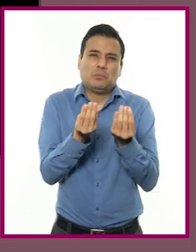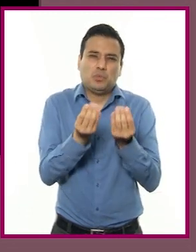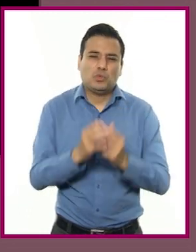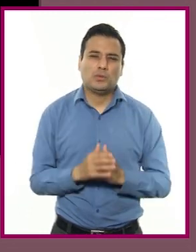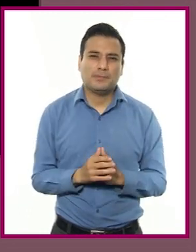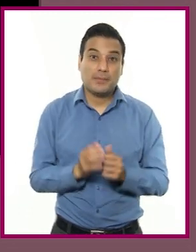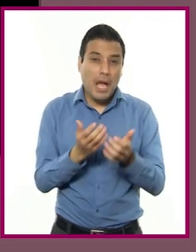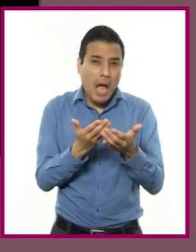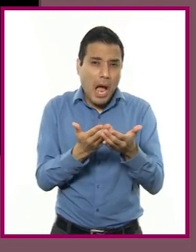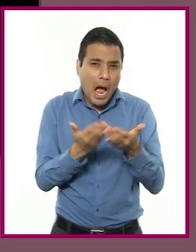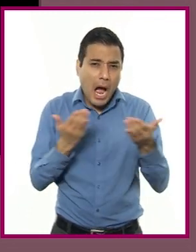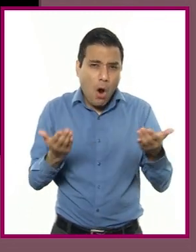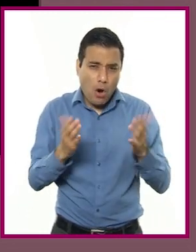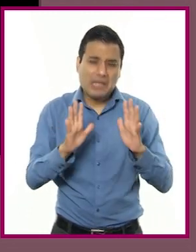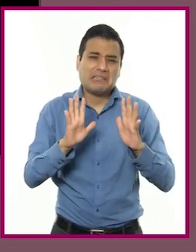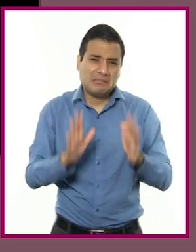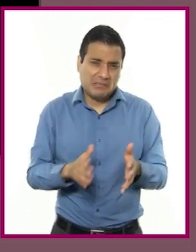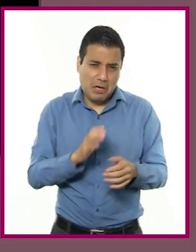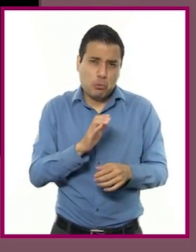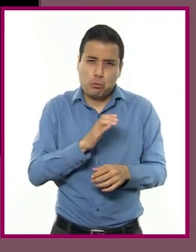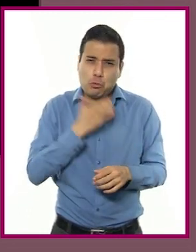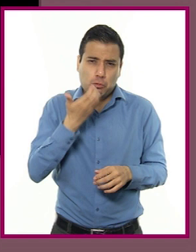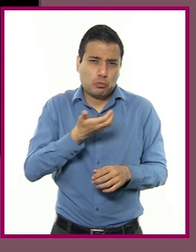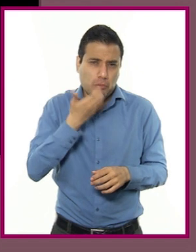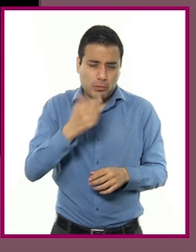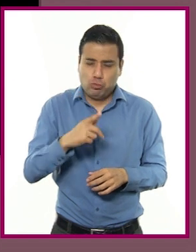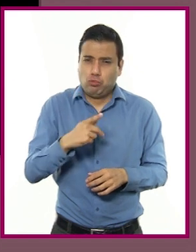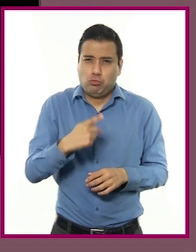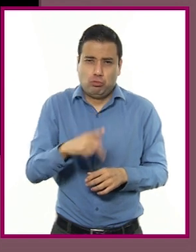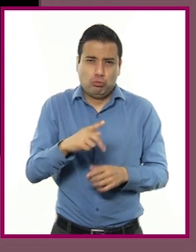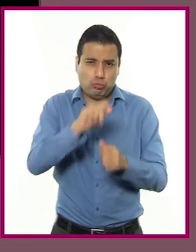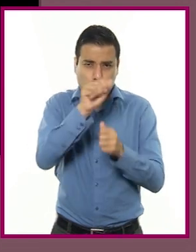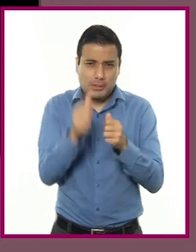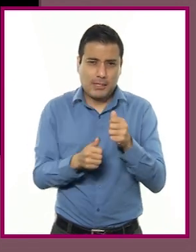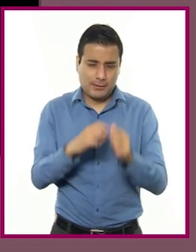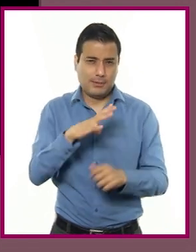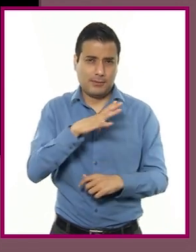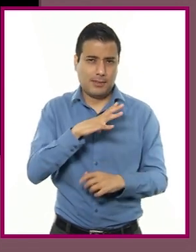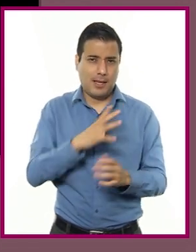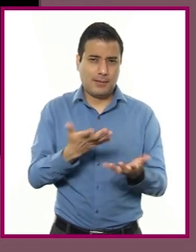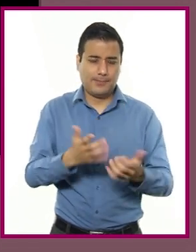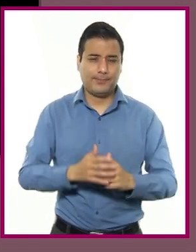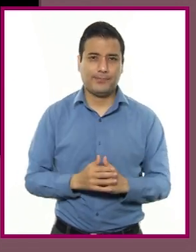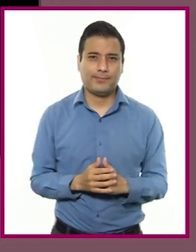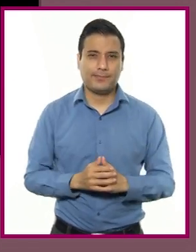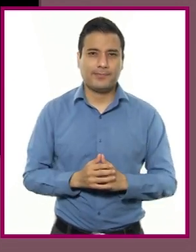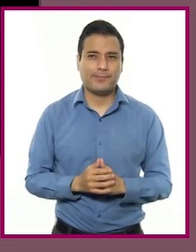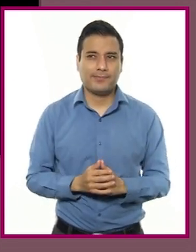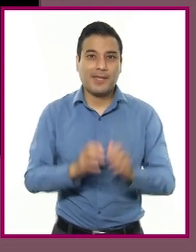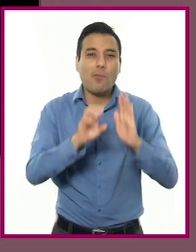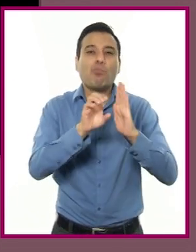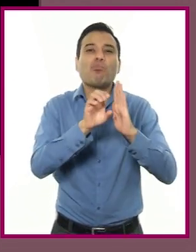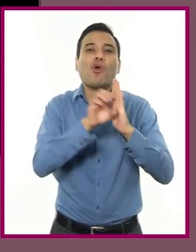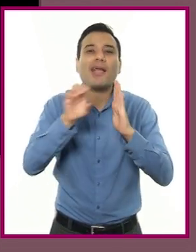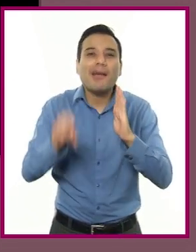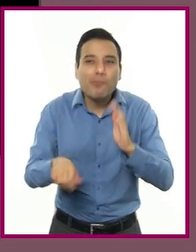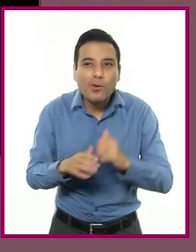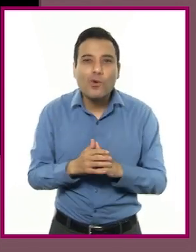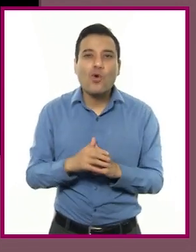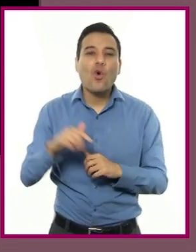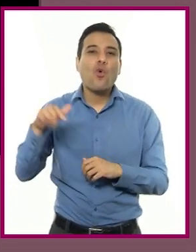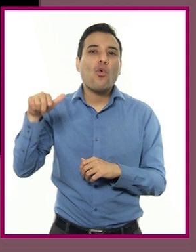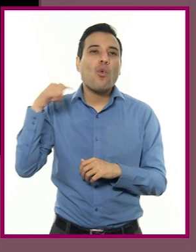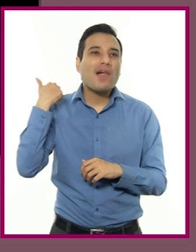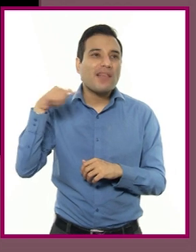son parte de nuestros repertorios nacionales. Entonces, ¿qué sería del son jarocho sin una